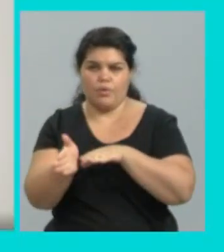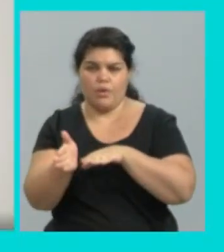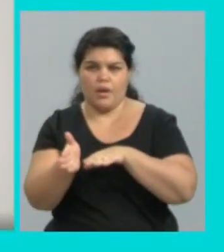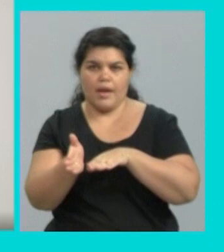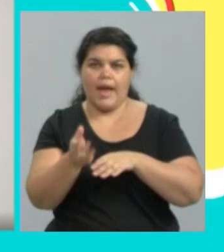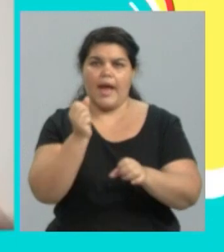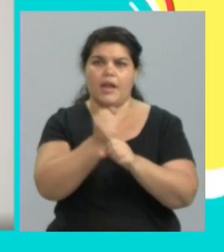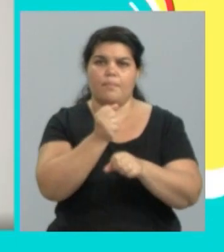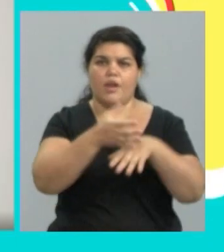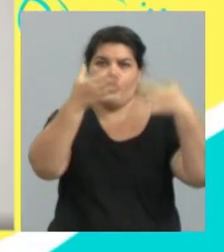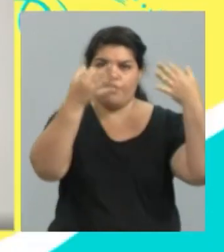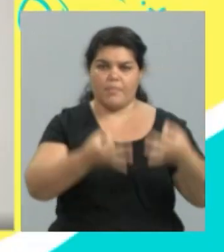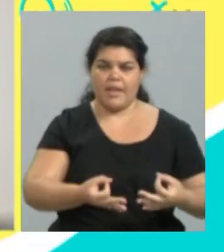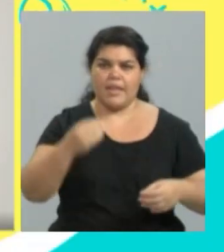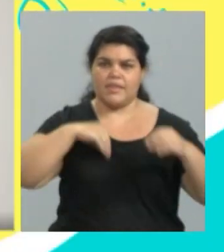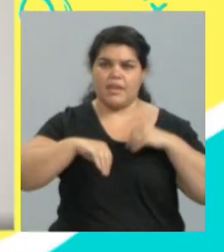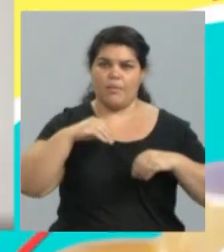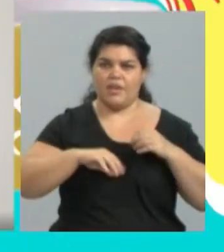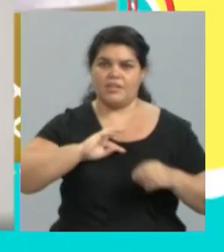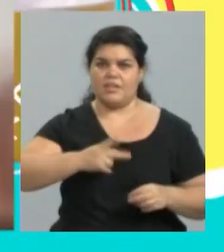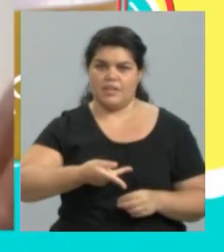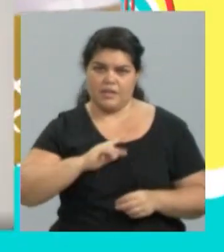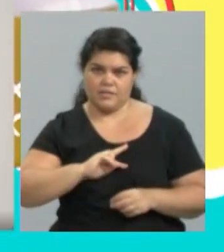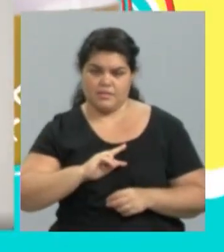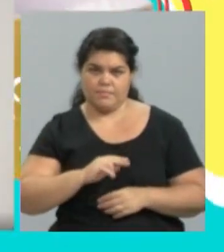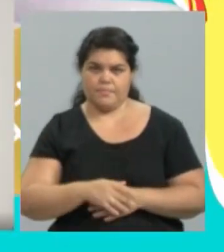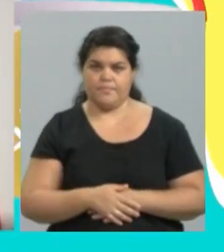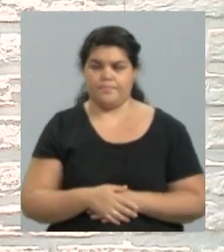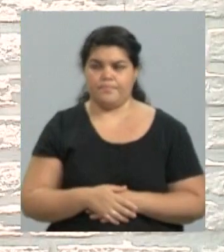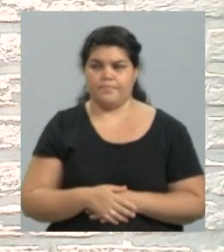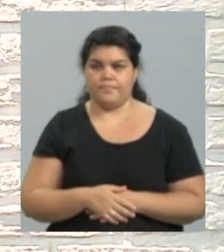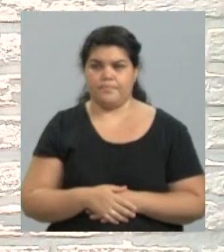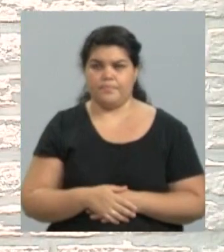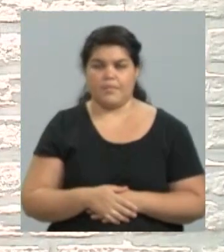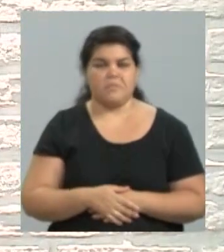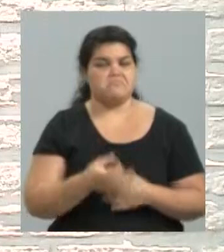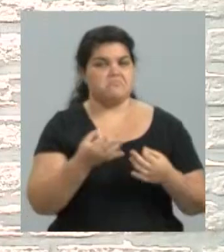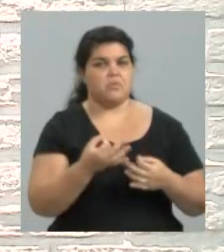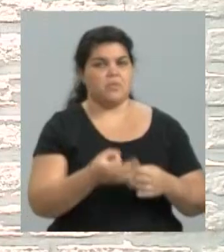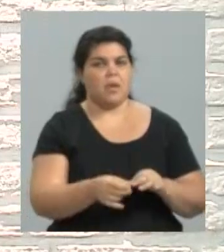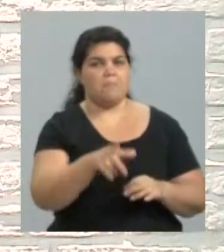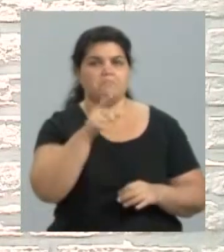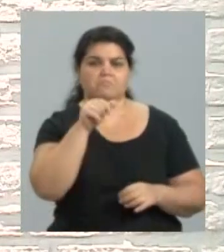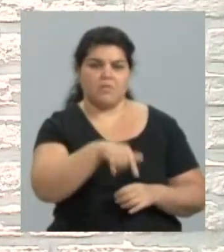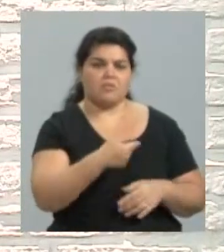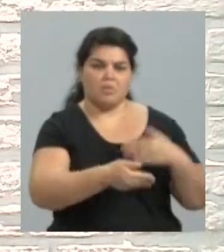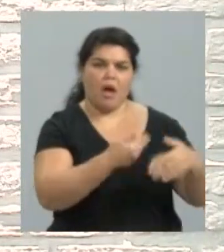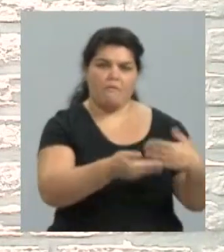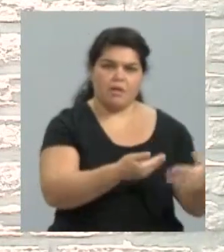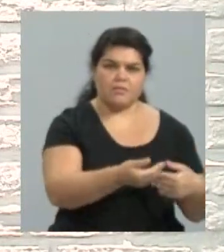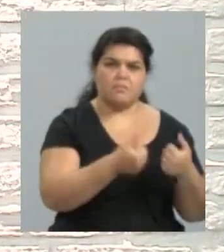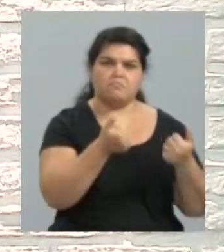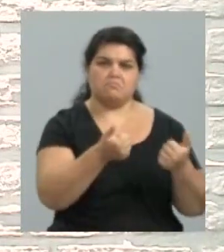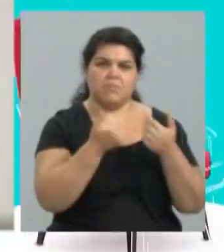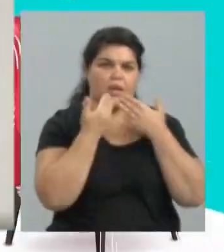travesti trans, Diana Zacayán, Loana Berkin. Qué bueno es ir avanzando en estas políticas. Consuelo, muchísimas gracias por estos minutos de